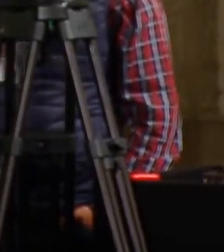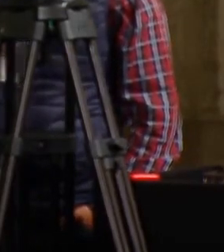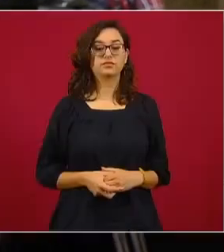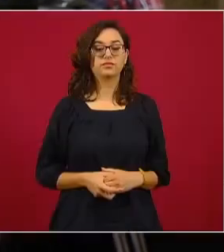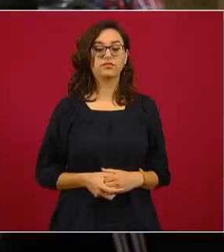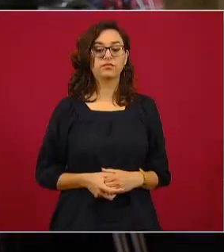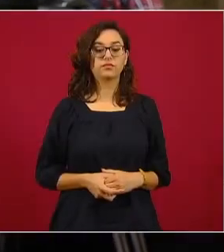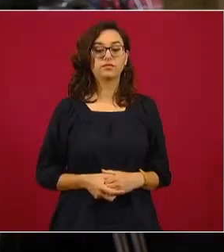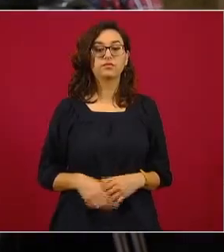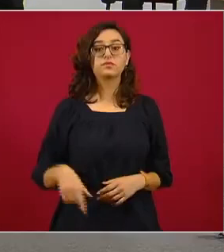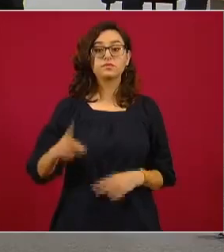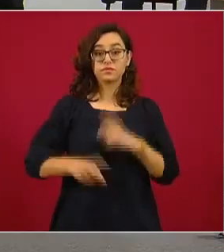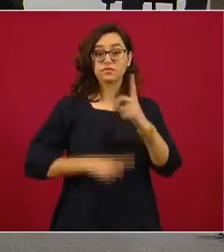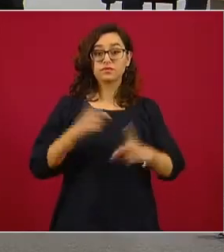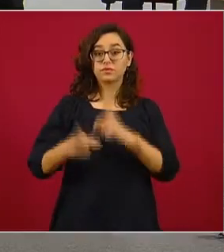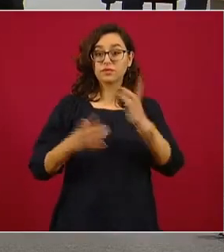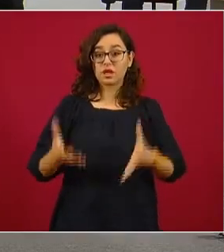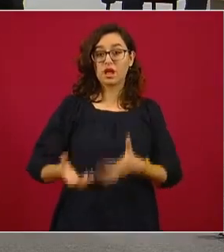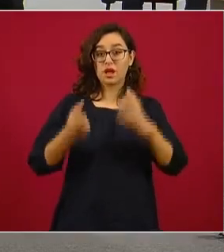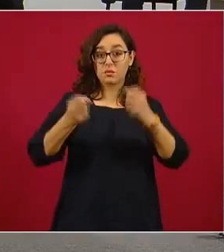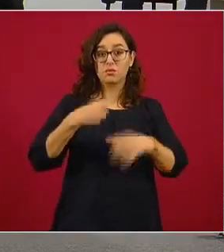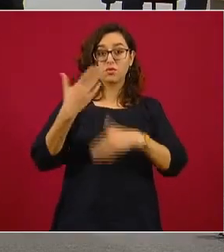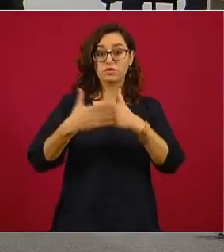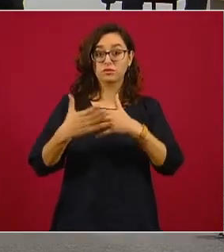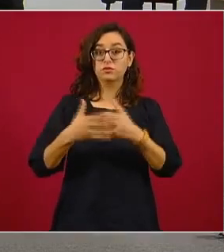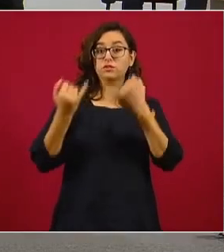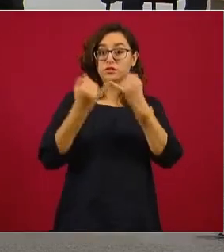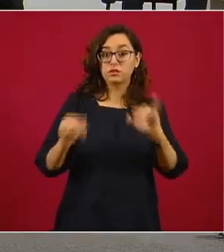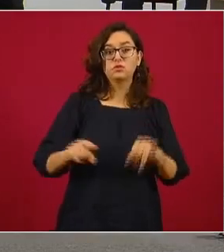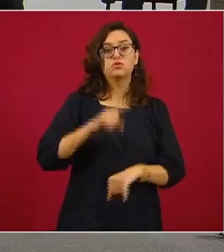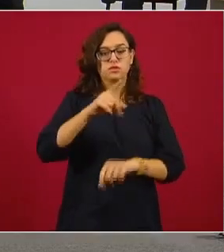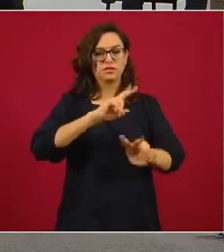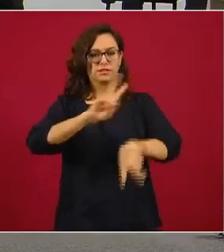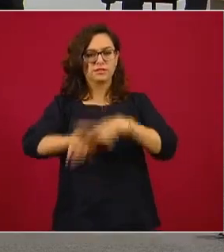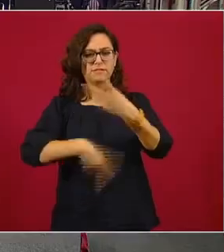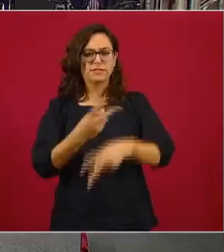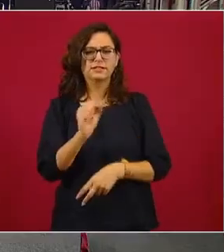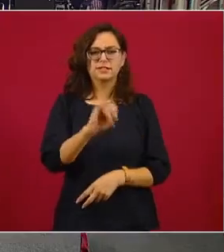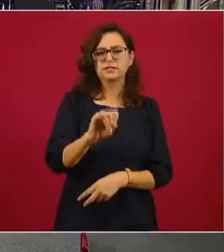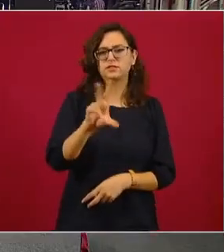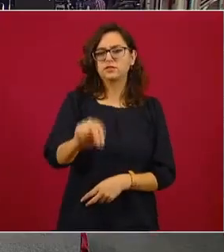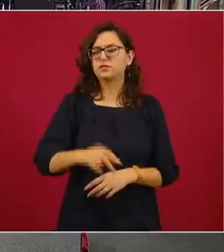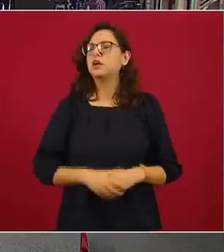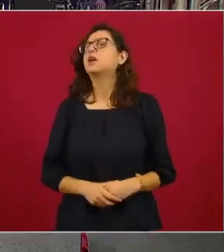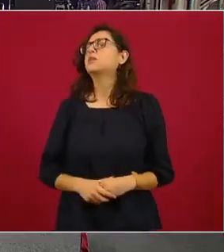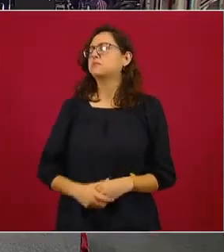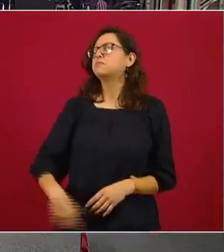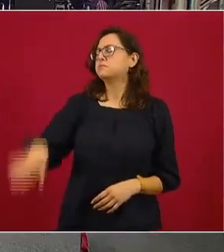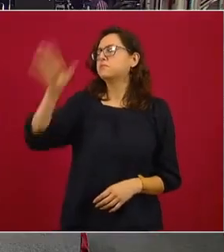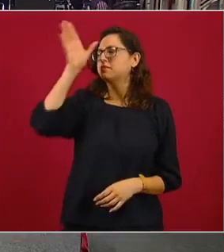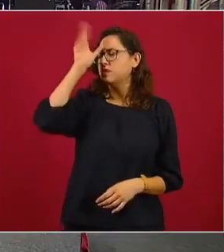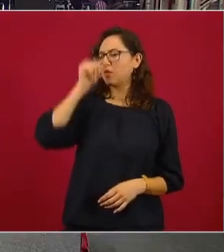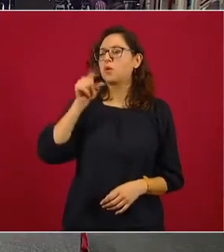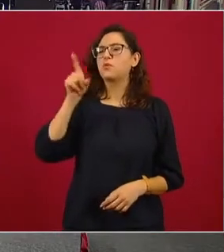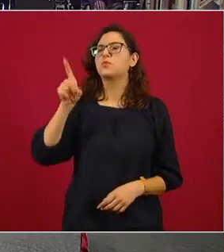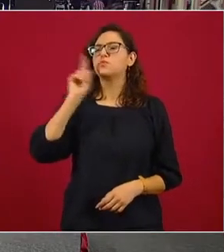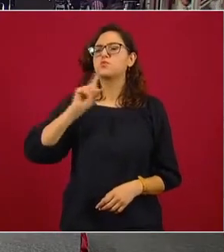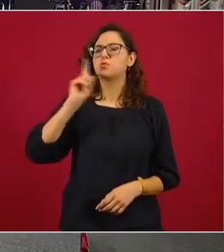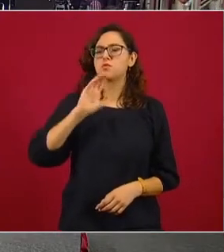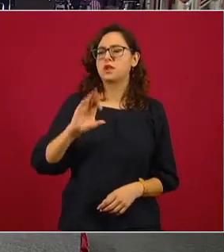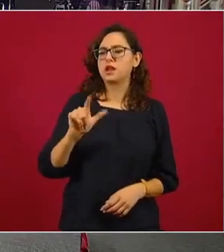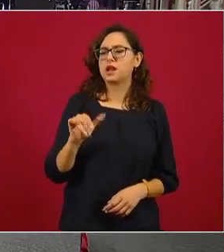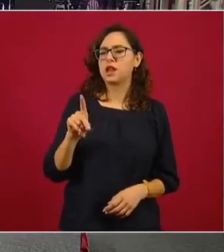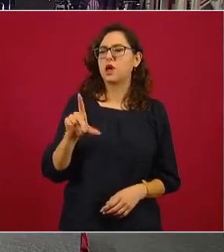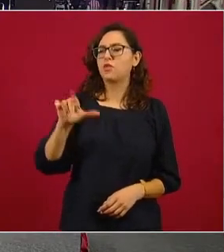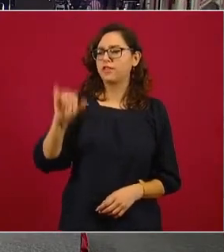o no? Y ahorita, si me permite, otra. Bueno, pues vamos a ponernos de acuerdo con Claudia Siemba. Y nos